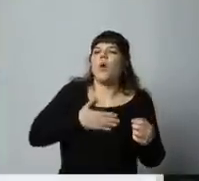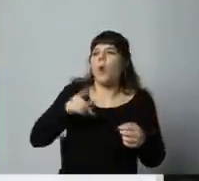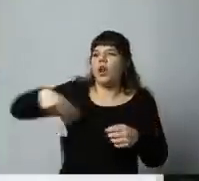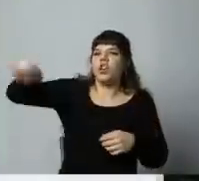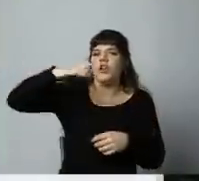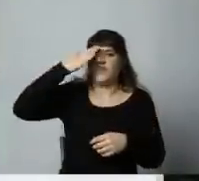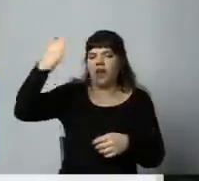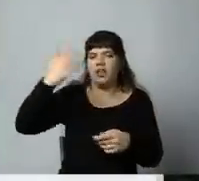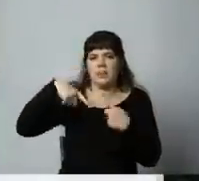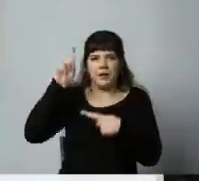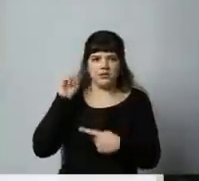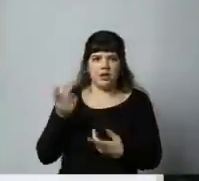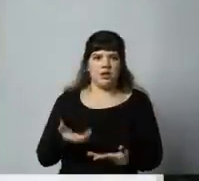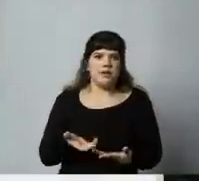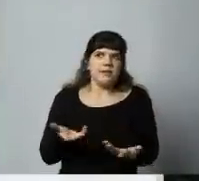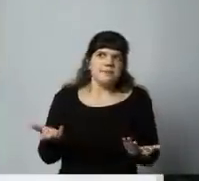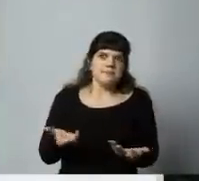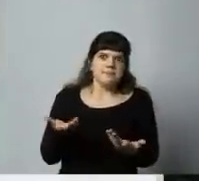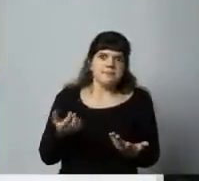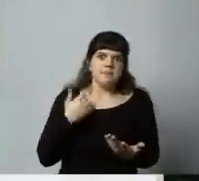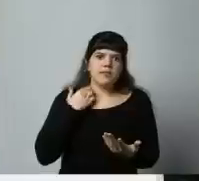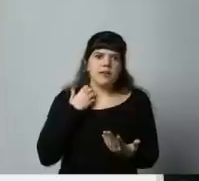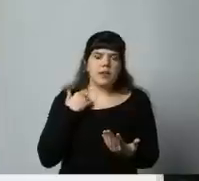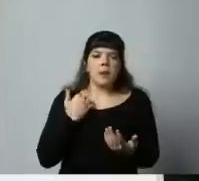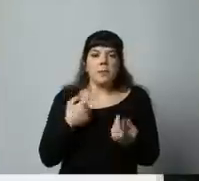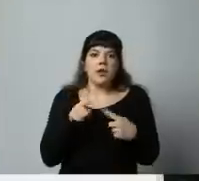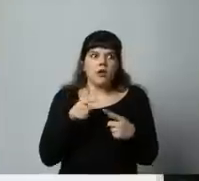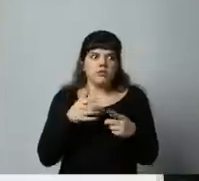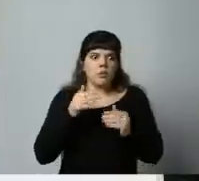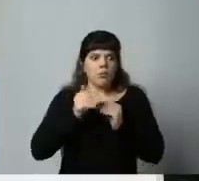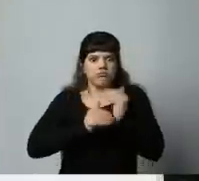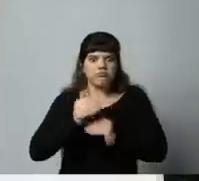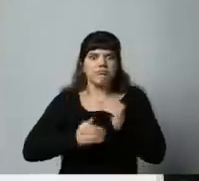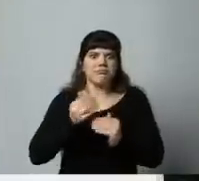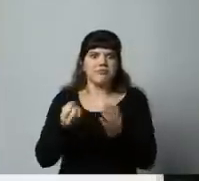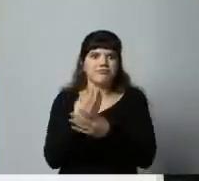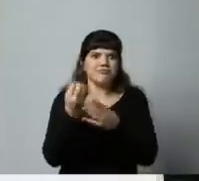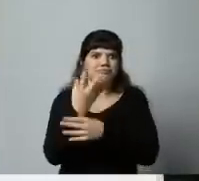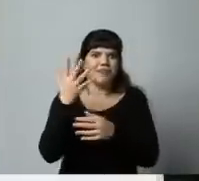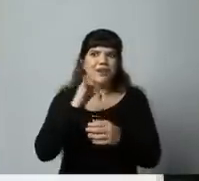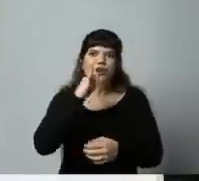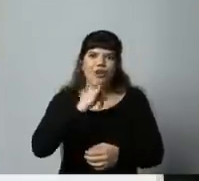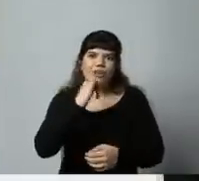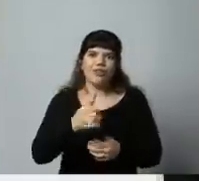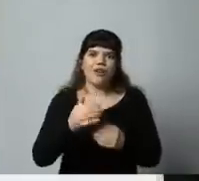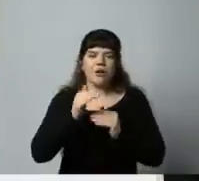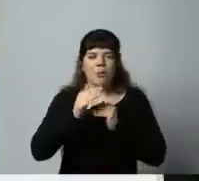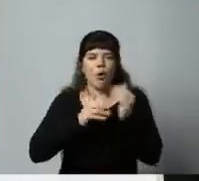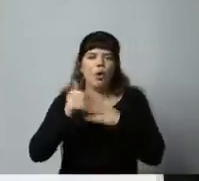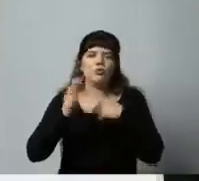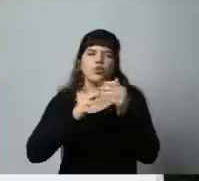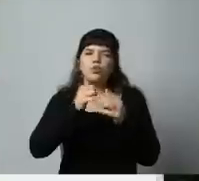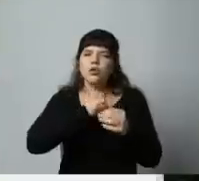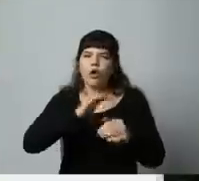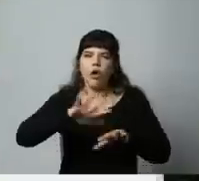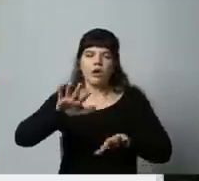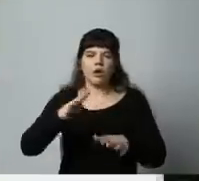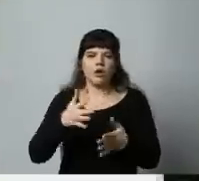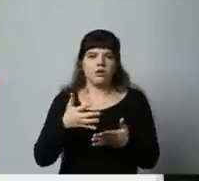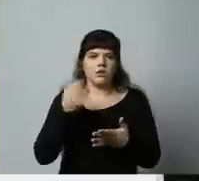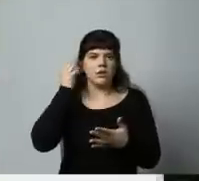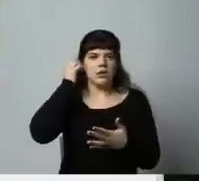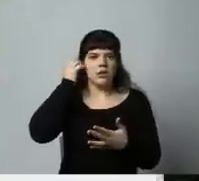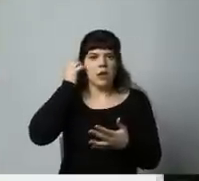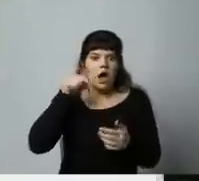eso una versión de los hechos entonces me parece que eso es lo más importante en el plano político